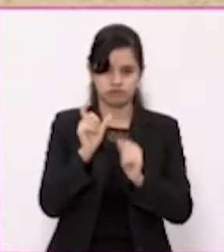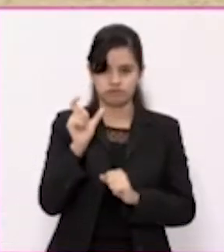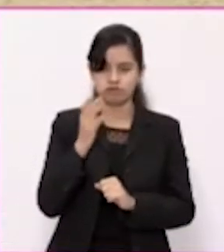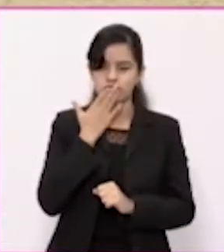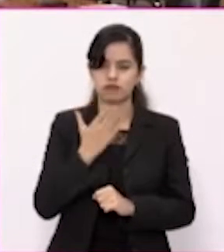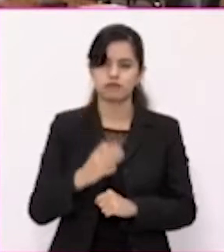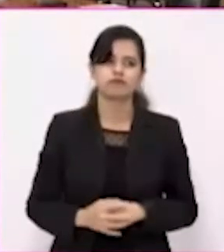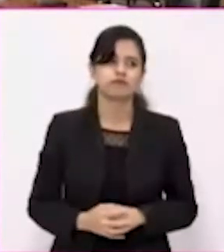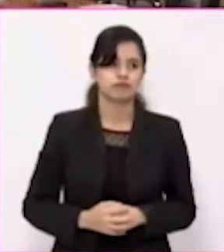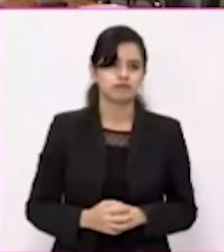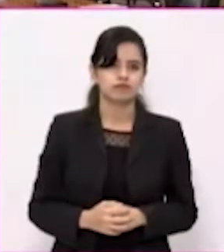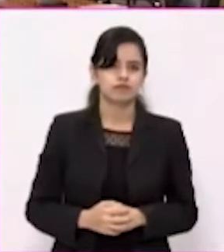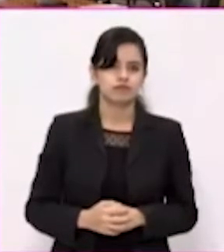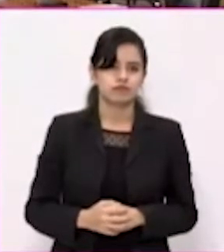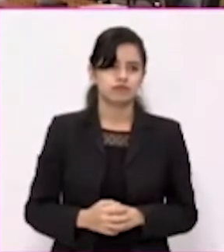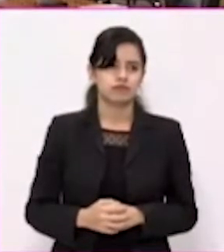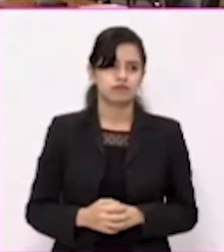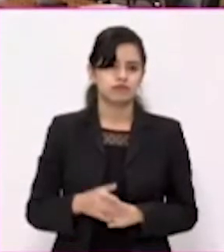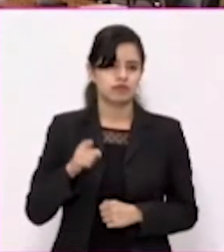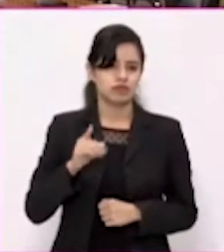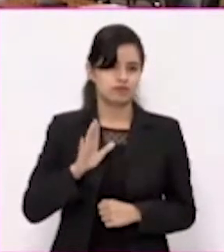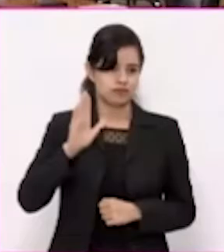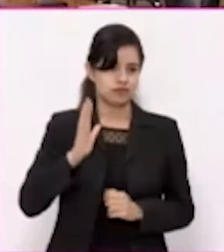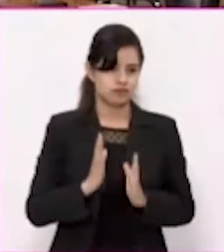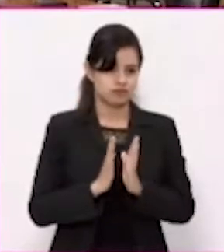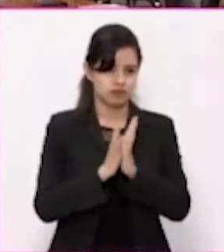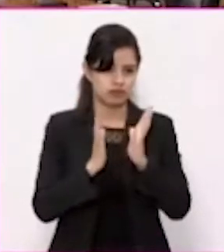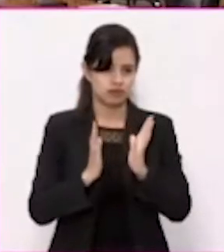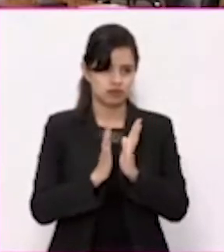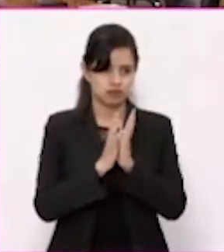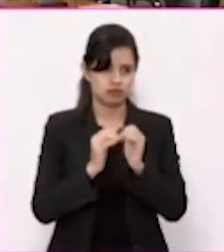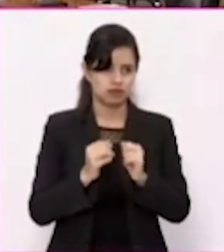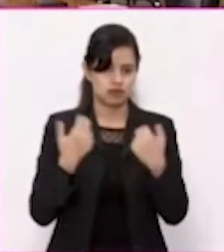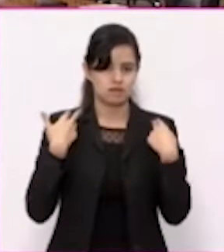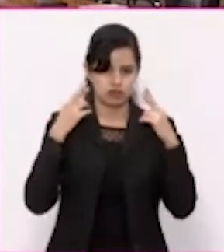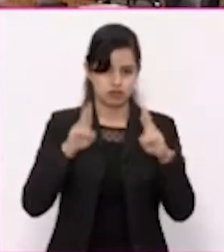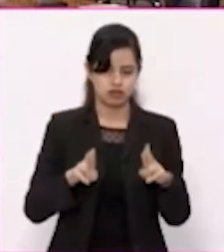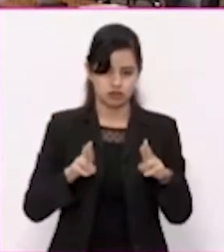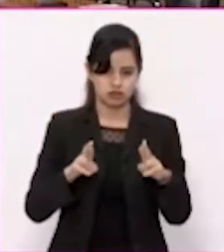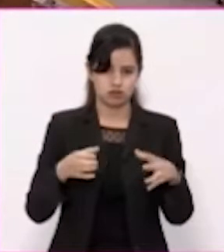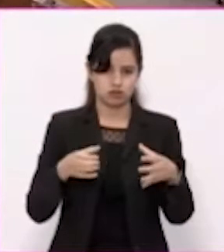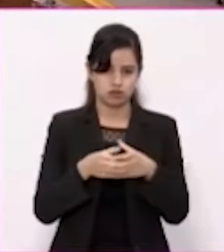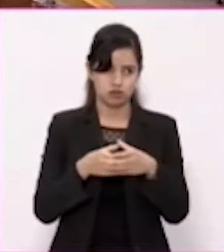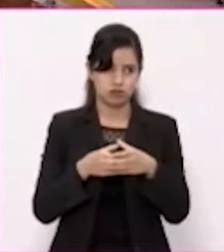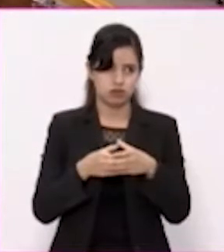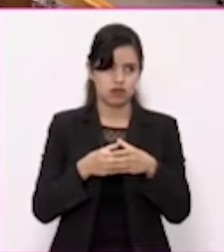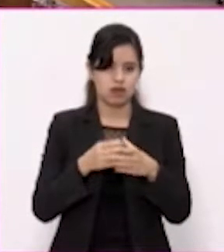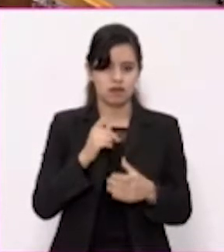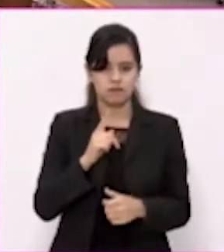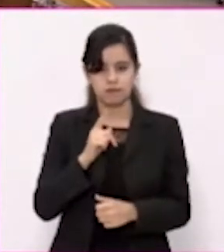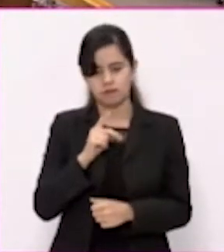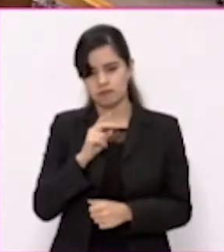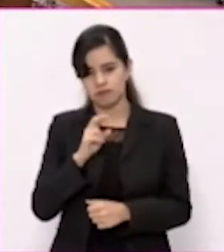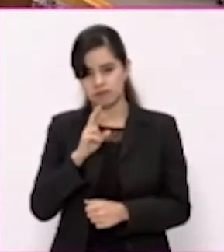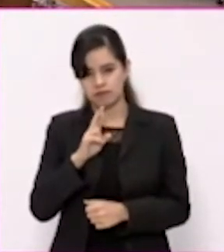Exactamente, hay una moción de procedimiento del representante del Partido de la Revolución